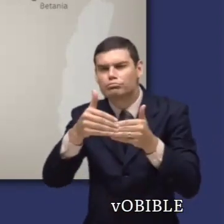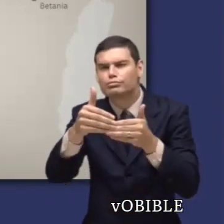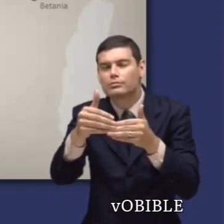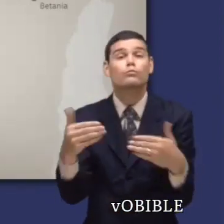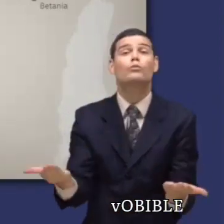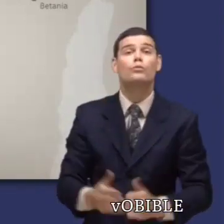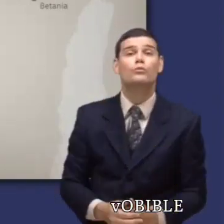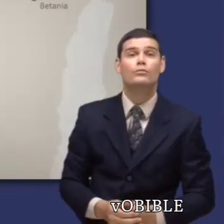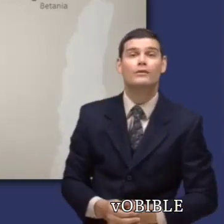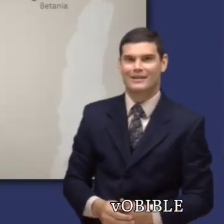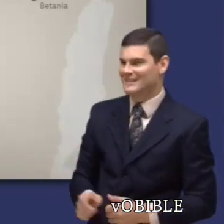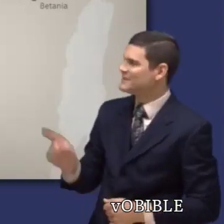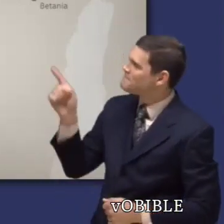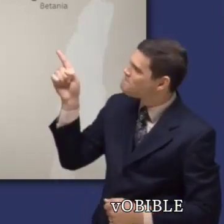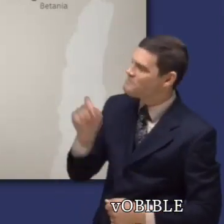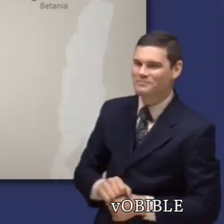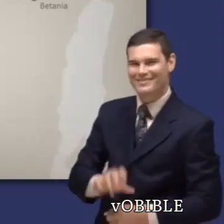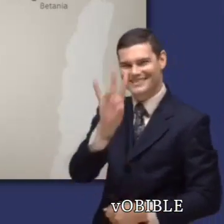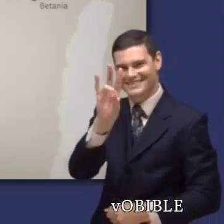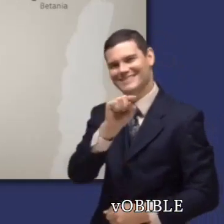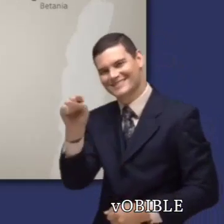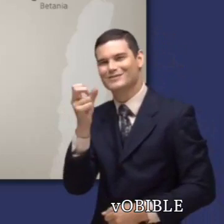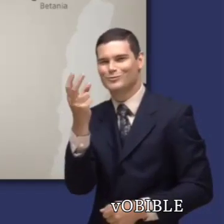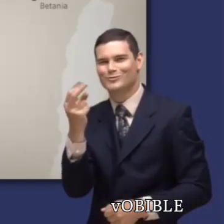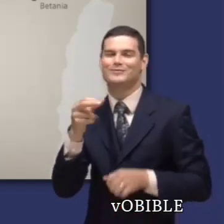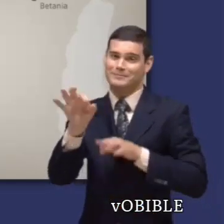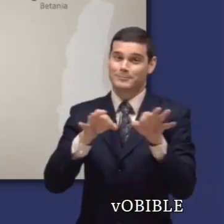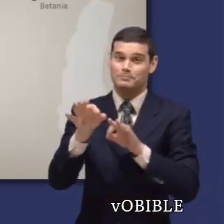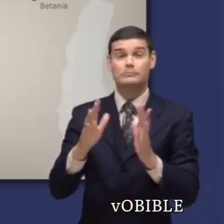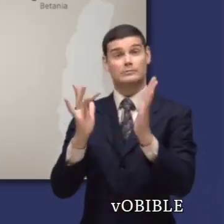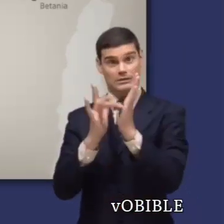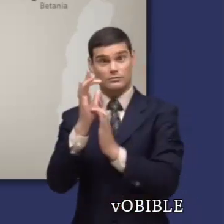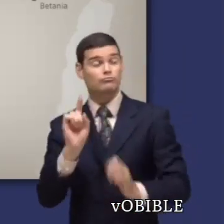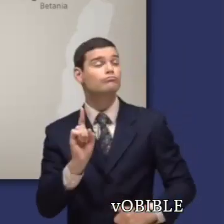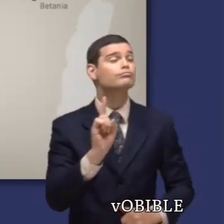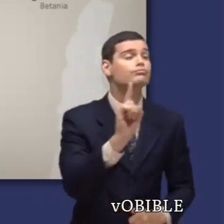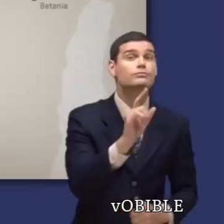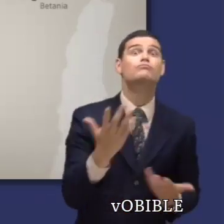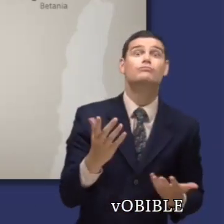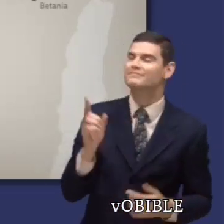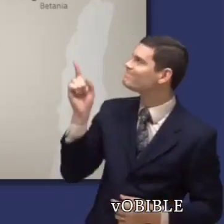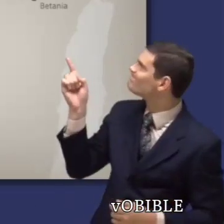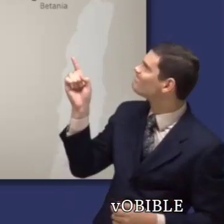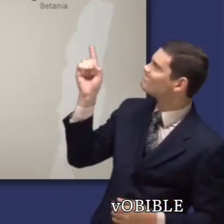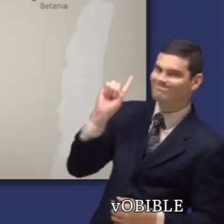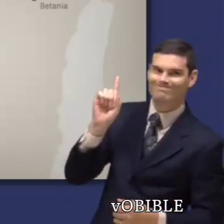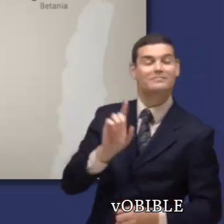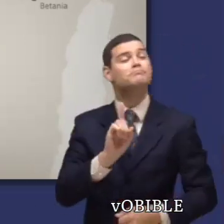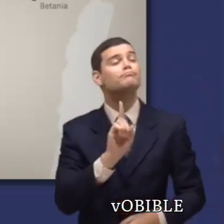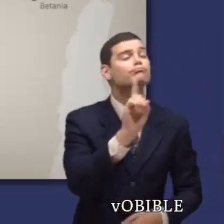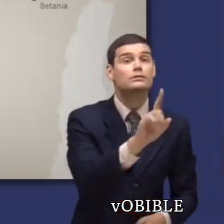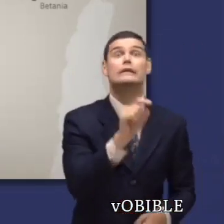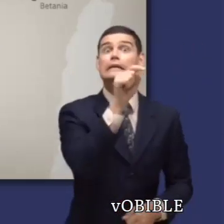32. Jesús viaja a Betania y resucita a su amigo Lázaro. Aunque hacía 4 días que Lázaro había muerto,